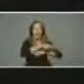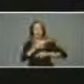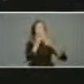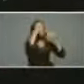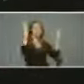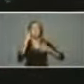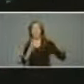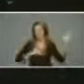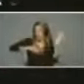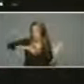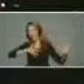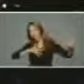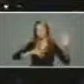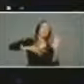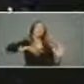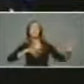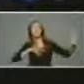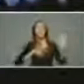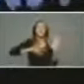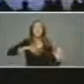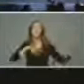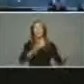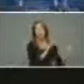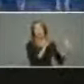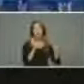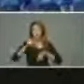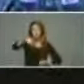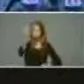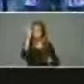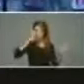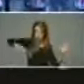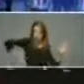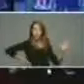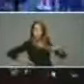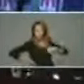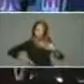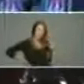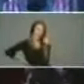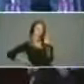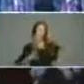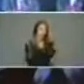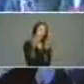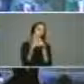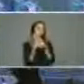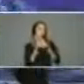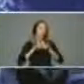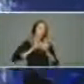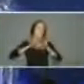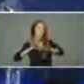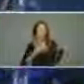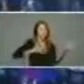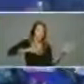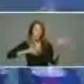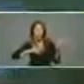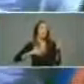la calle es mi pista de bailes Ponme tu mano aquí en la cintura y juntos bailemos